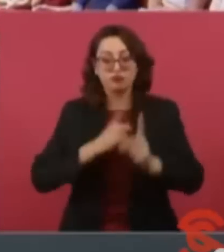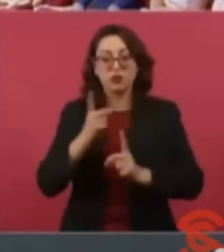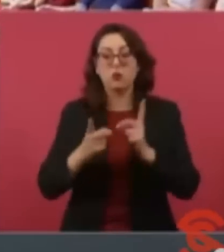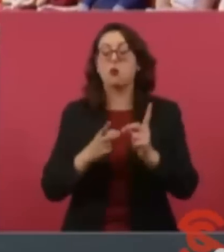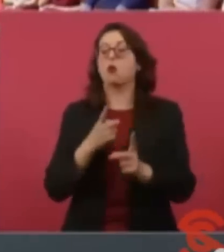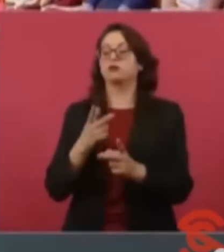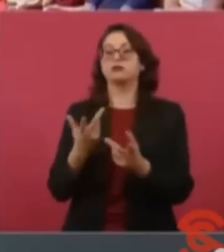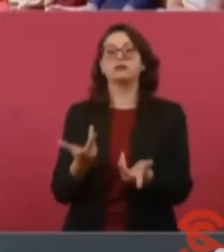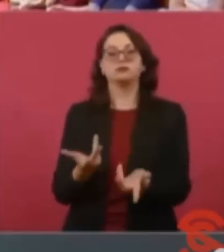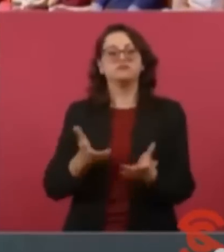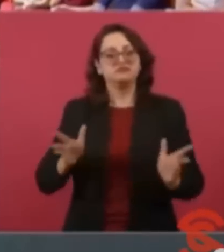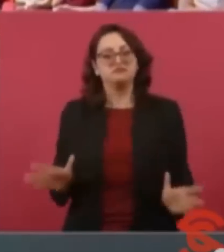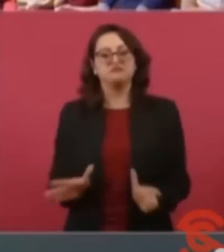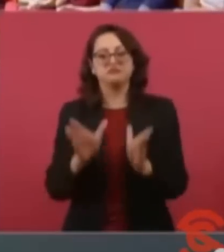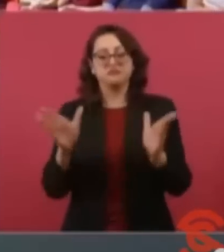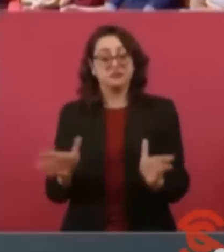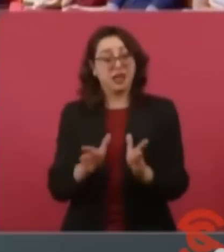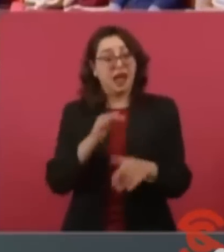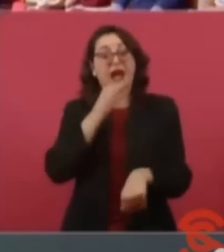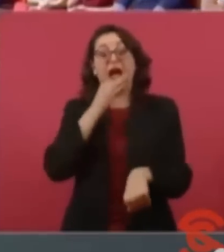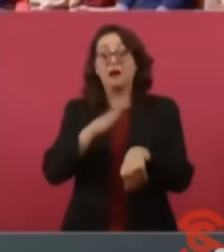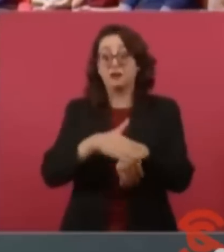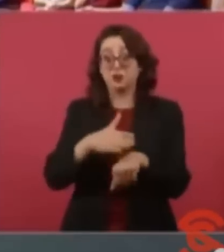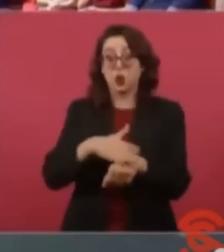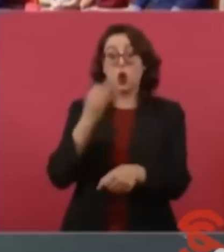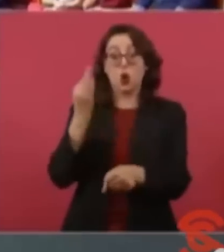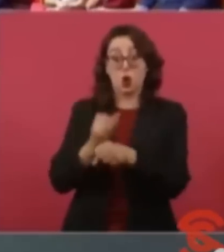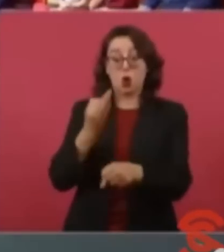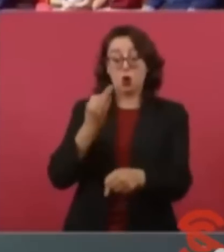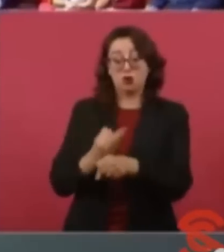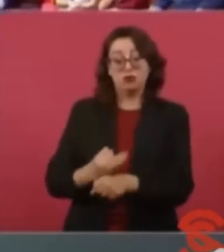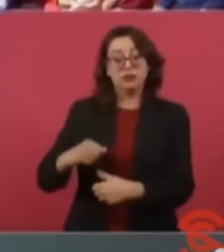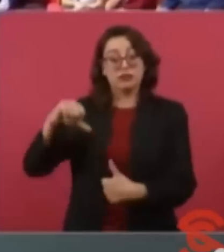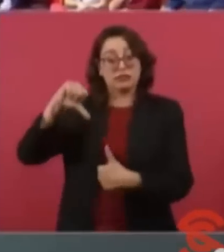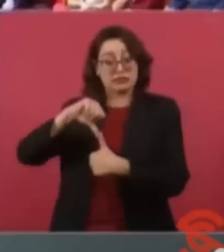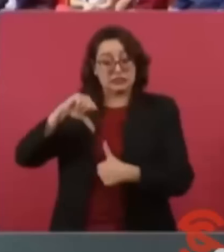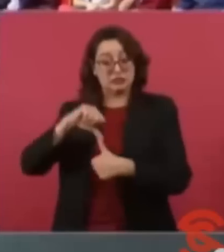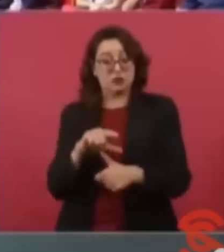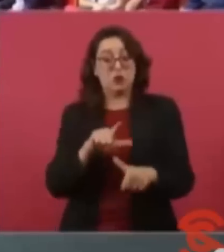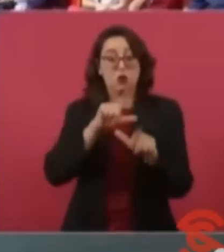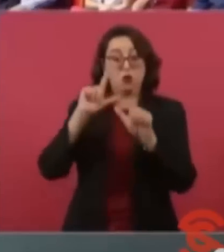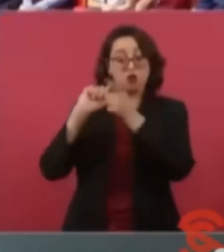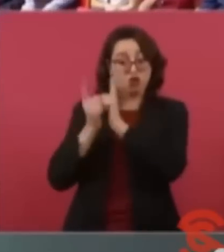los deportistas mexicanos en los Juegos Centroamericanos.